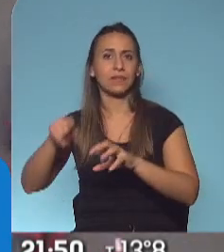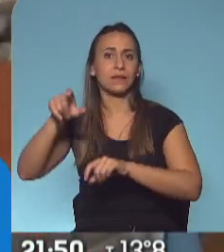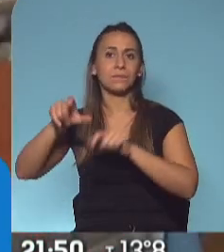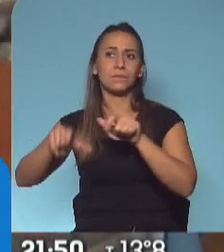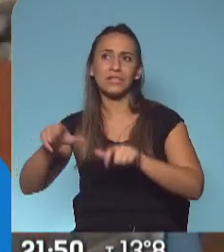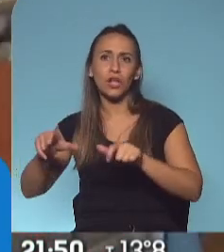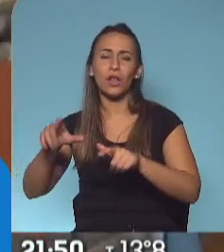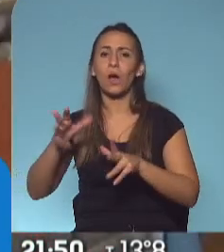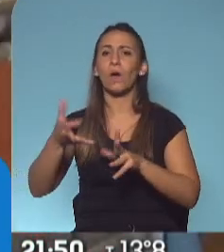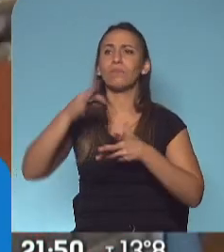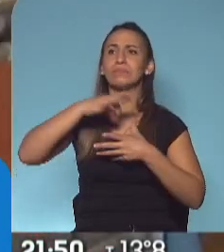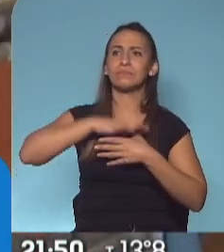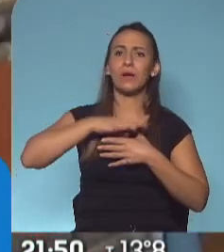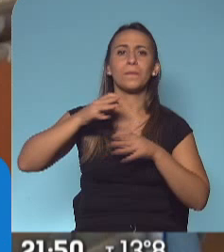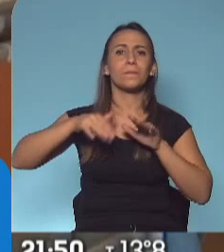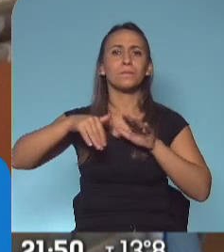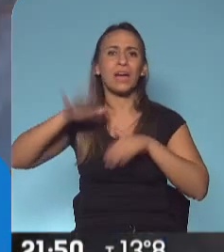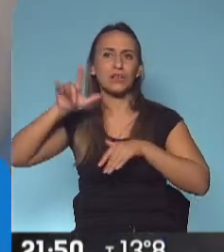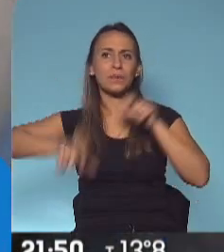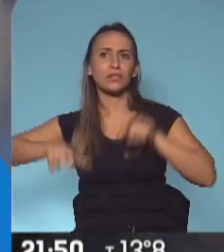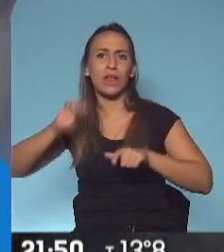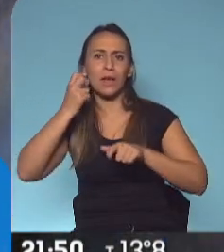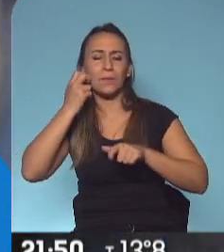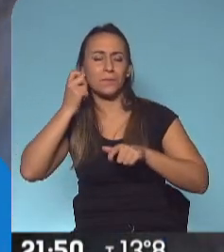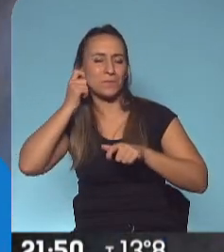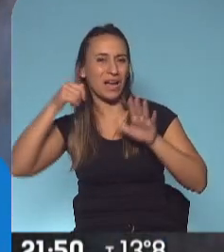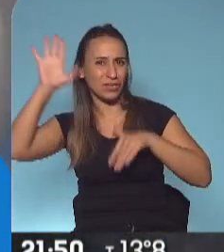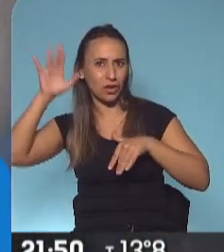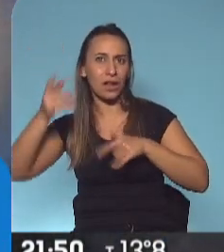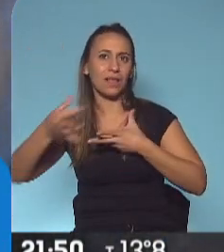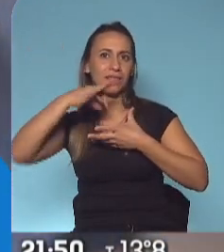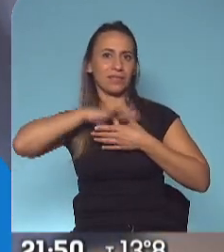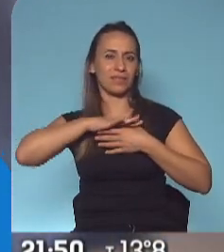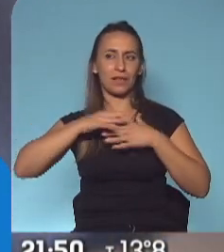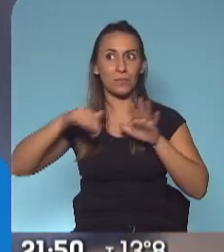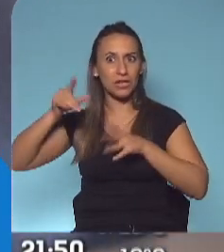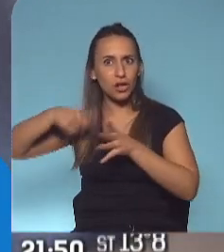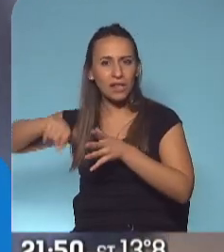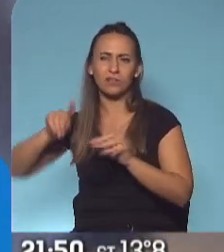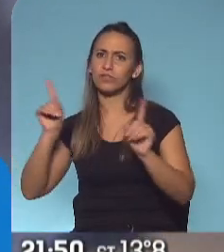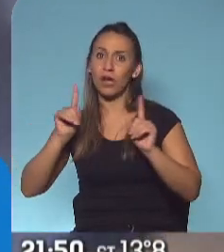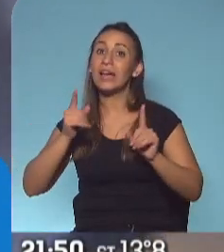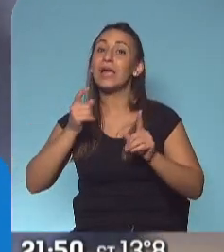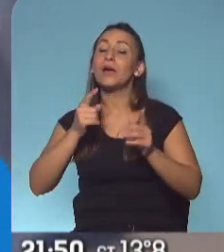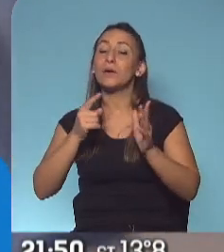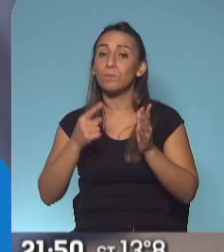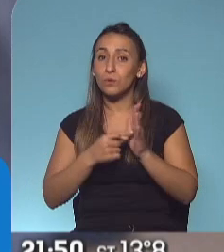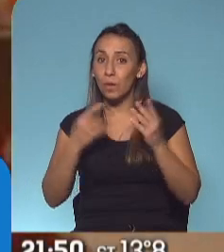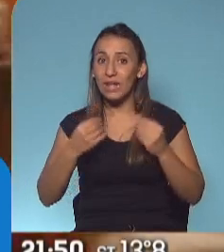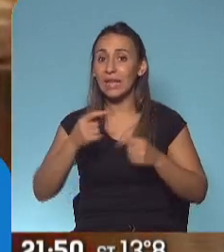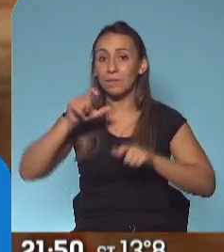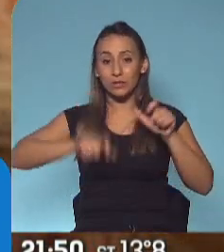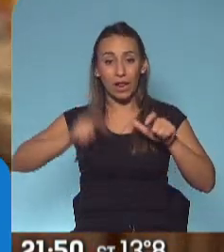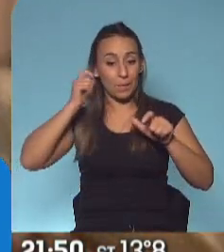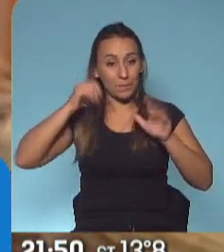que se infecte con más frecuencia a la gente mayor, sino cuando se infectan el problema puede ser mayor de evolución de la